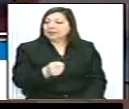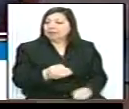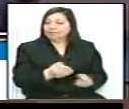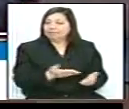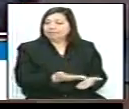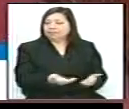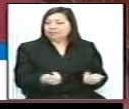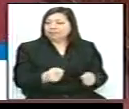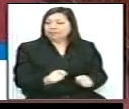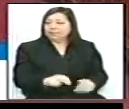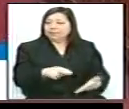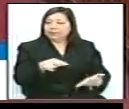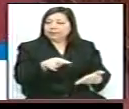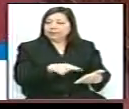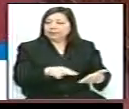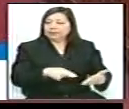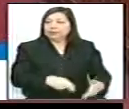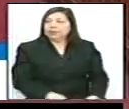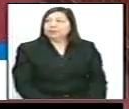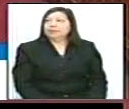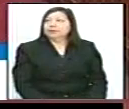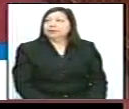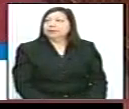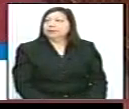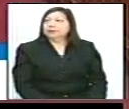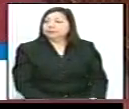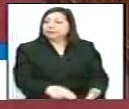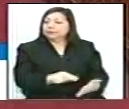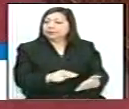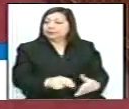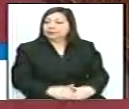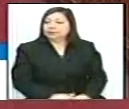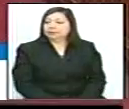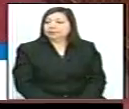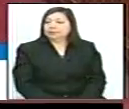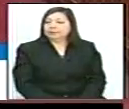mesa. Relator de lectura.